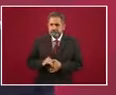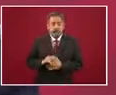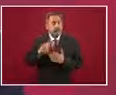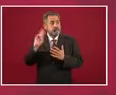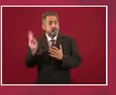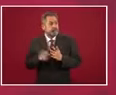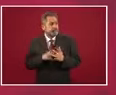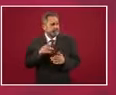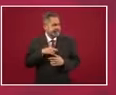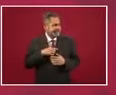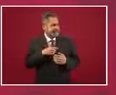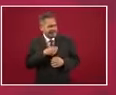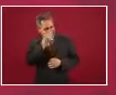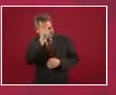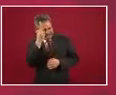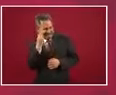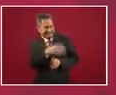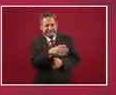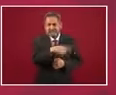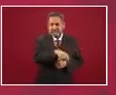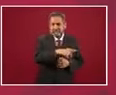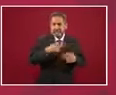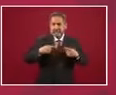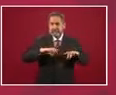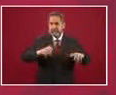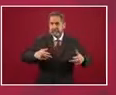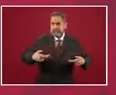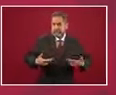ofender al pueblo.